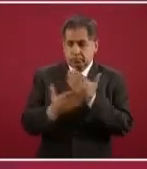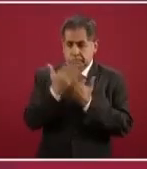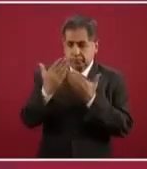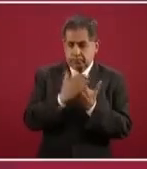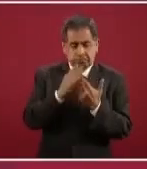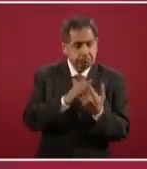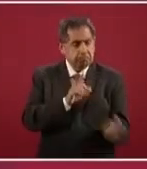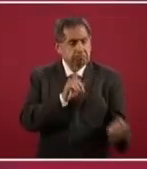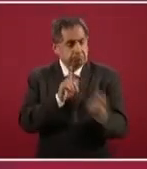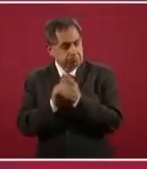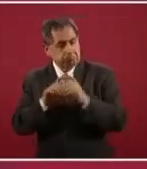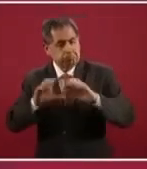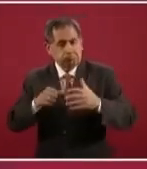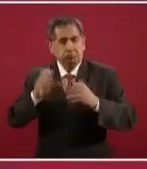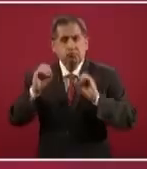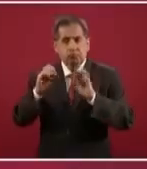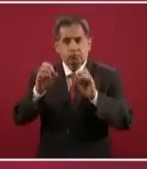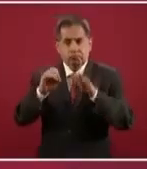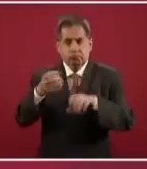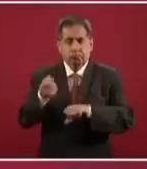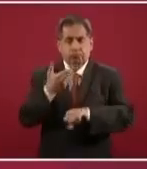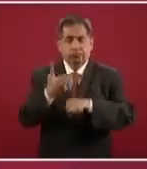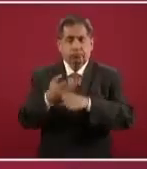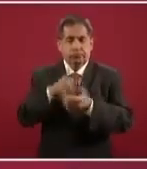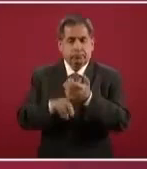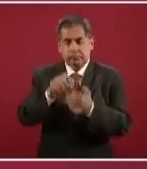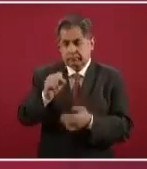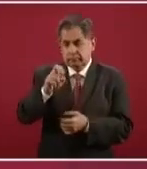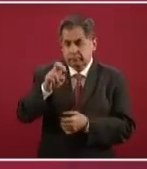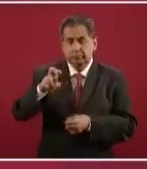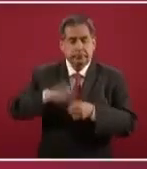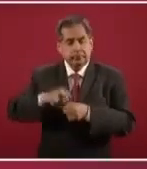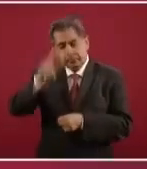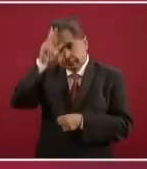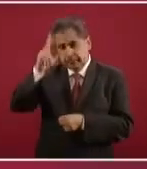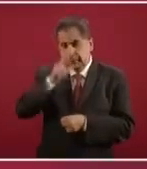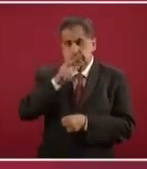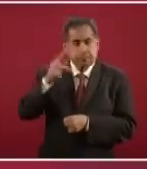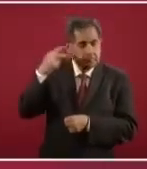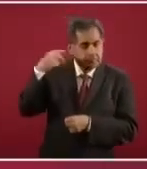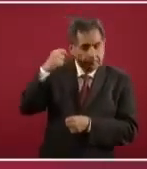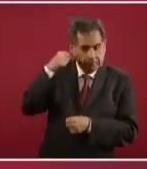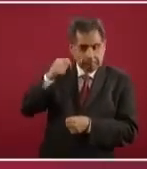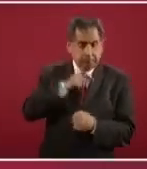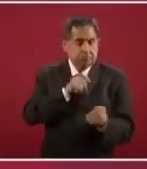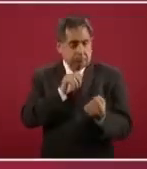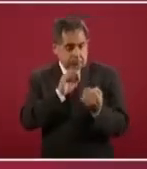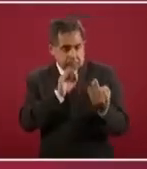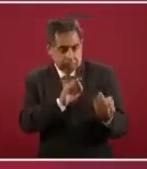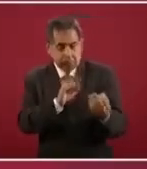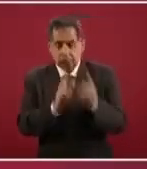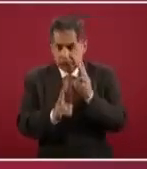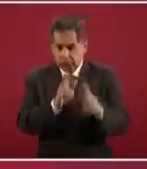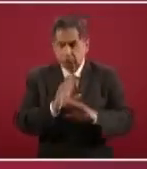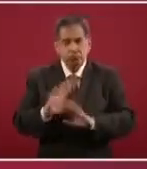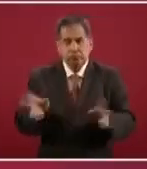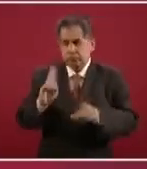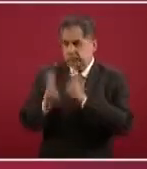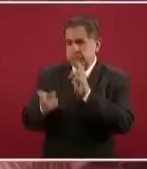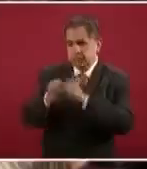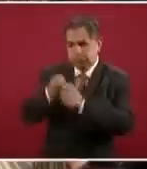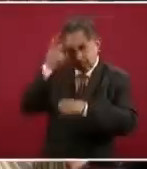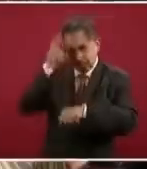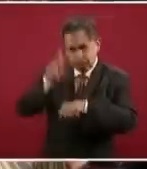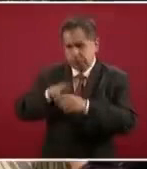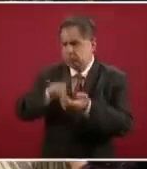mañana a las oficinas de la Secretaría de Energía en Villahermosa y la voy a atender directamente. Ya hablé con el director, él